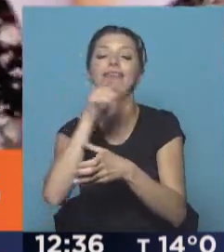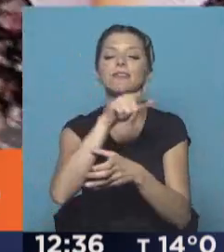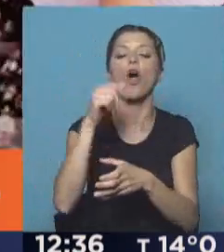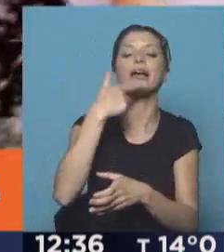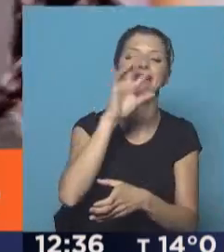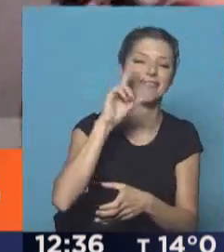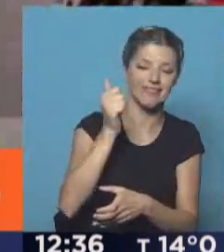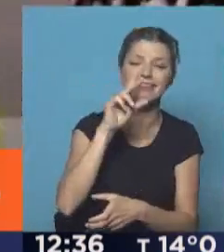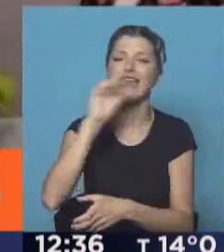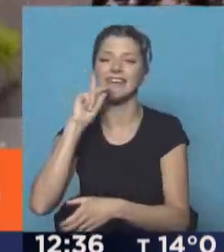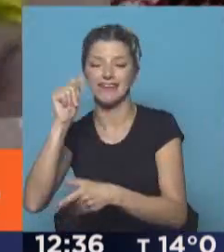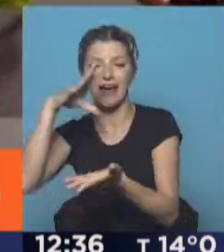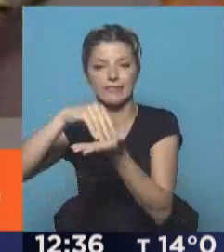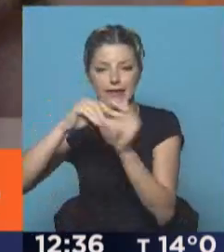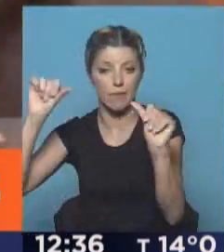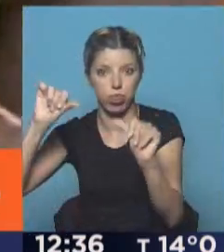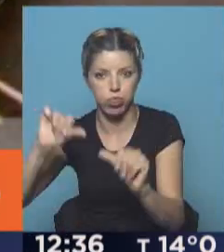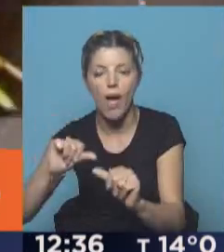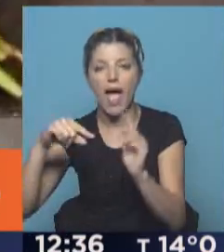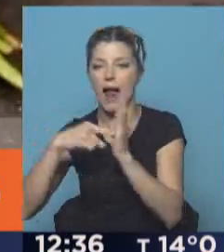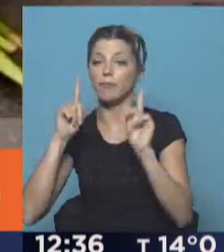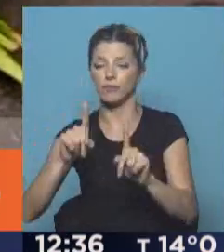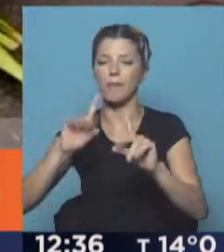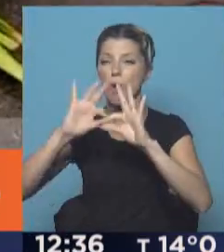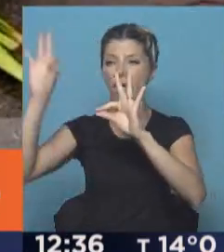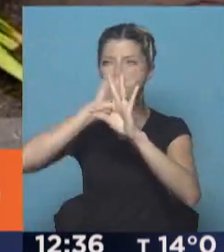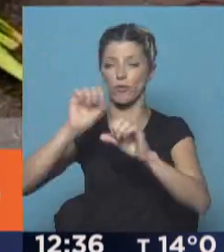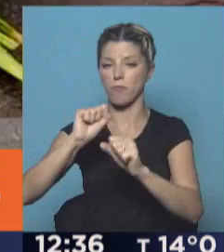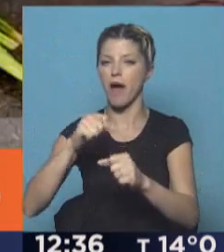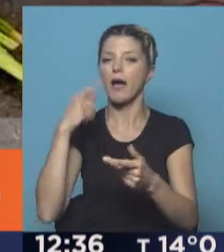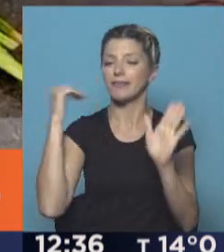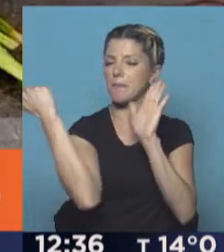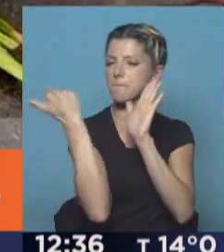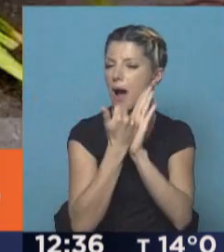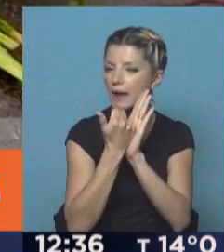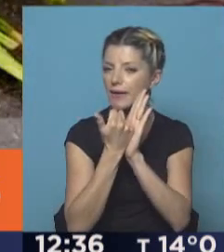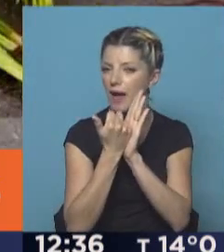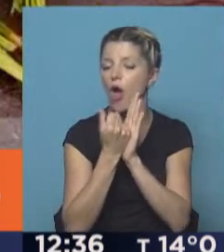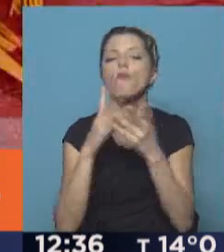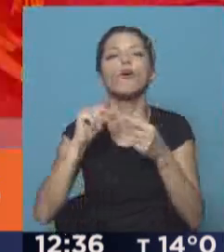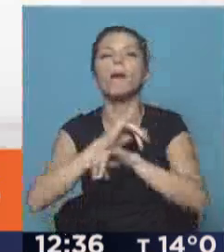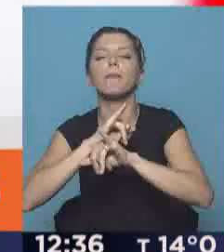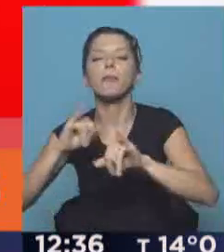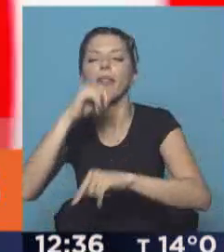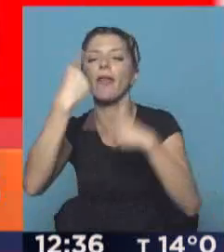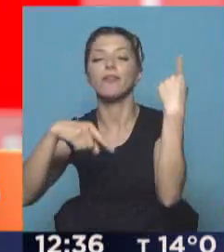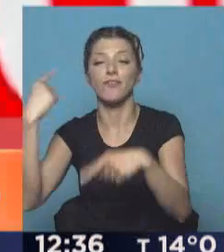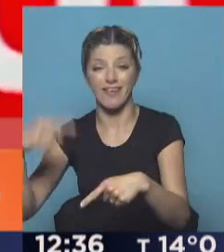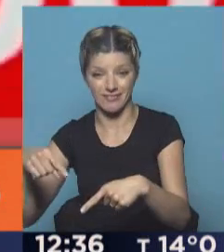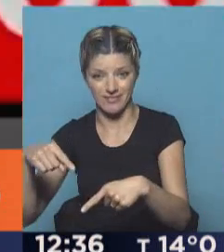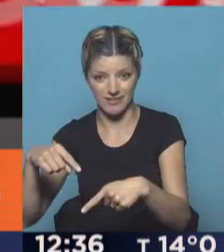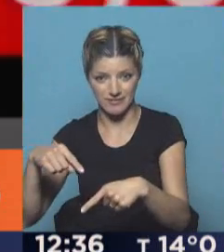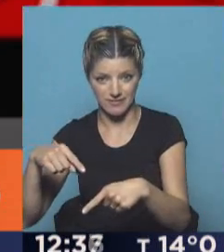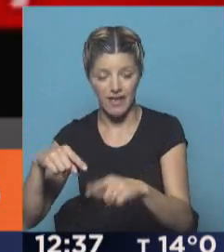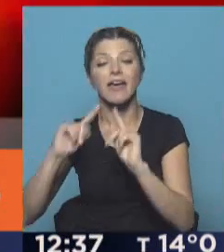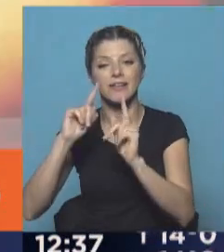Irak, golpea de manera letal en el escenario europeo mediante una combinación de propaganda y narrativa que ofrece a la